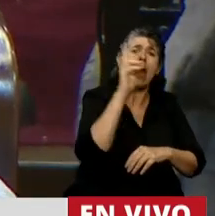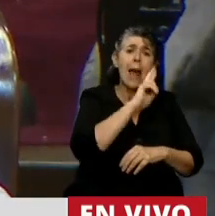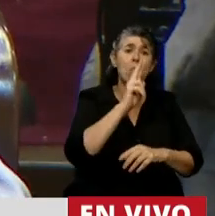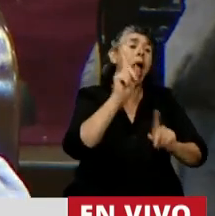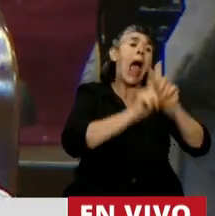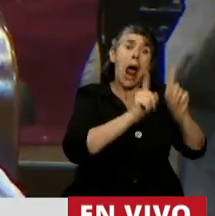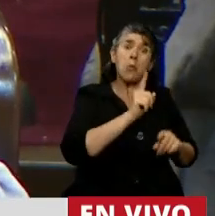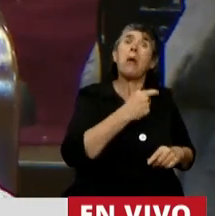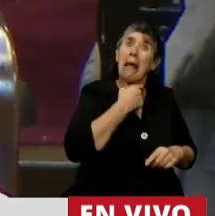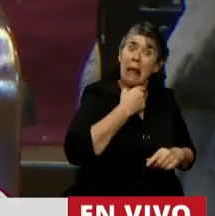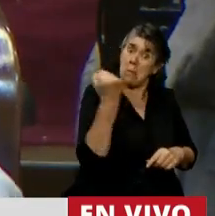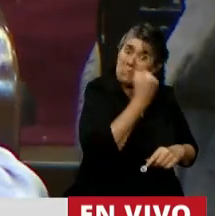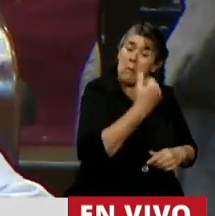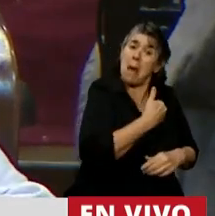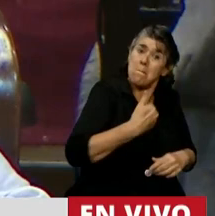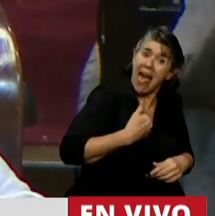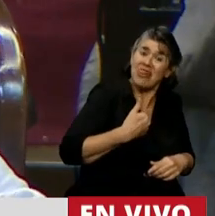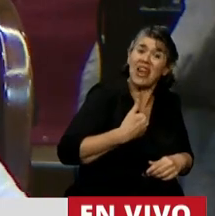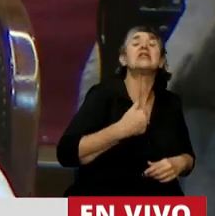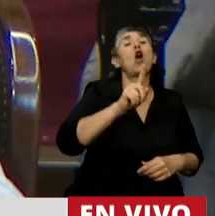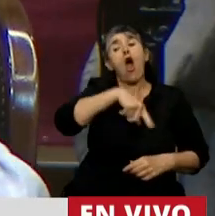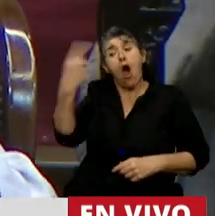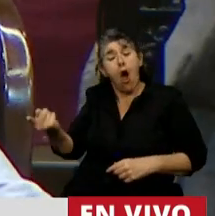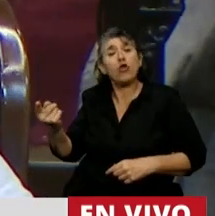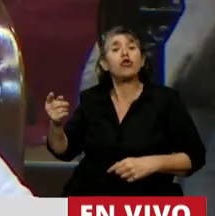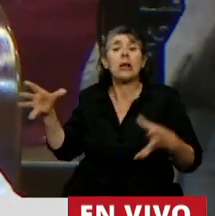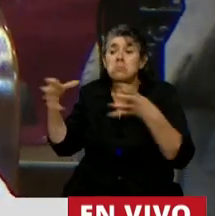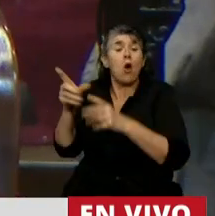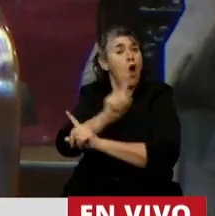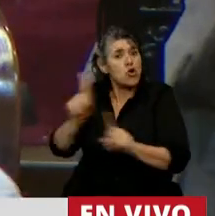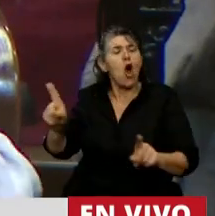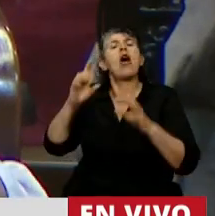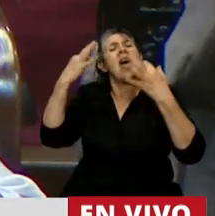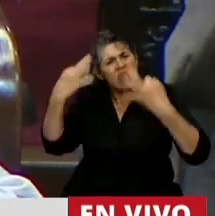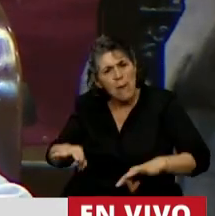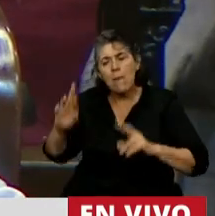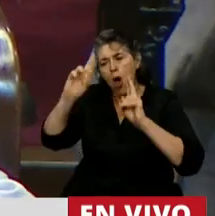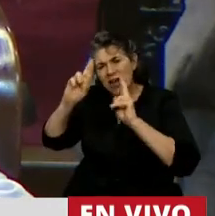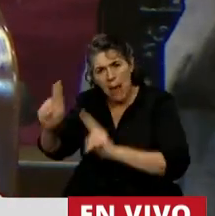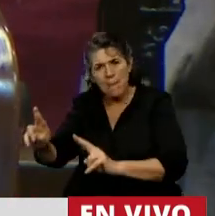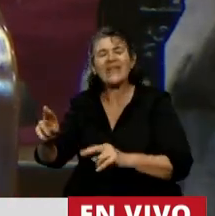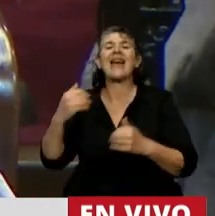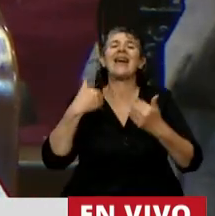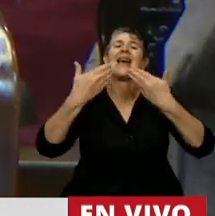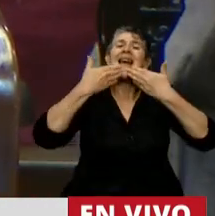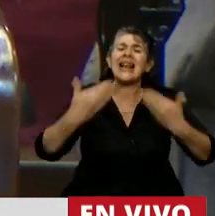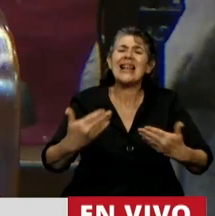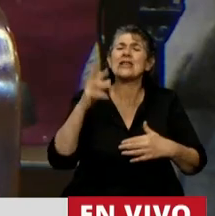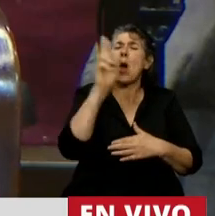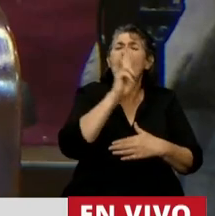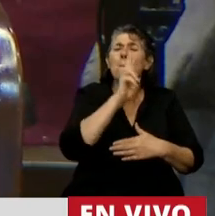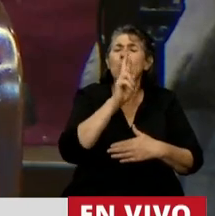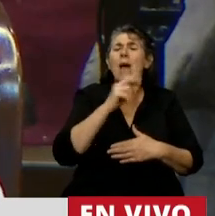dar gracias a todo el movimiento de mujeres, al movimiento feminista, a las mujeres de la campaña, a las mujeres de